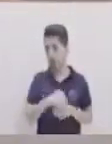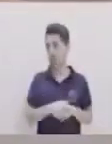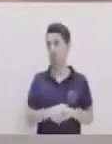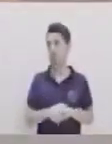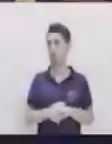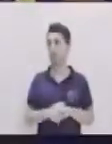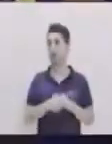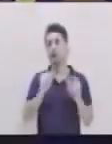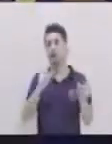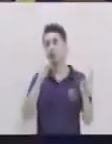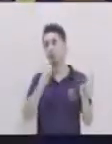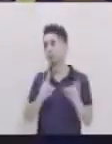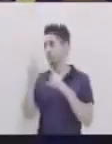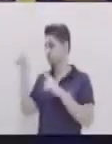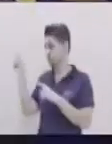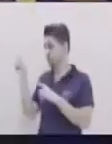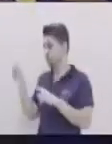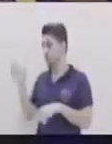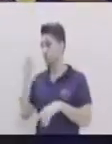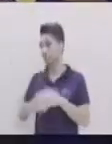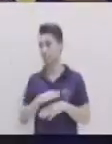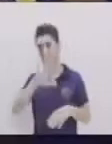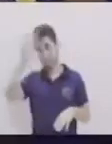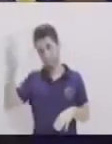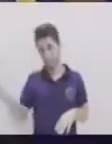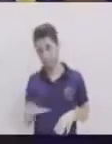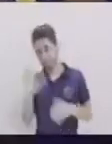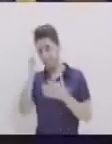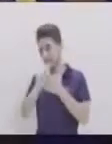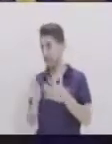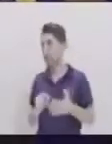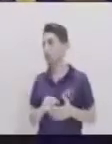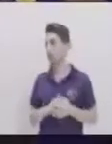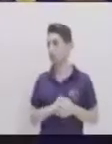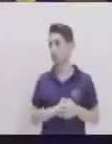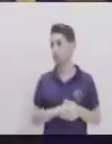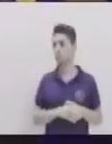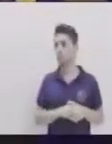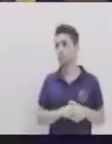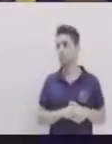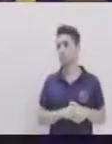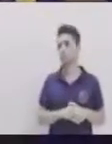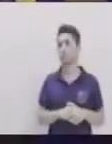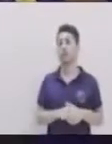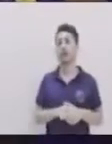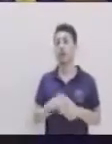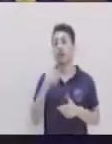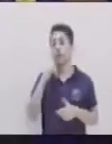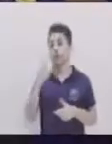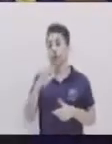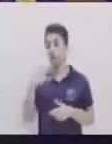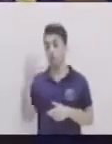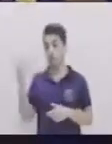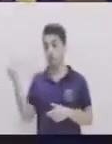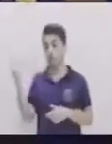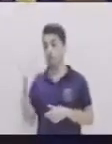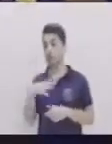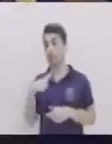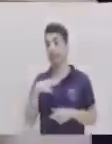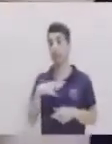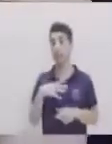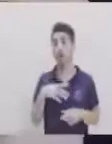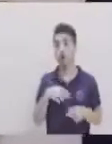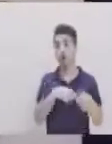derecho. Ahora vamos a ver un poco más en estos diagramas. Por la parte exterior podemos ver que el corazón está